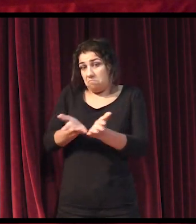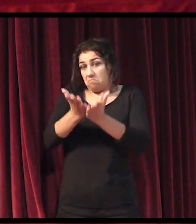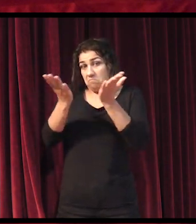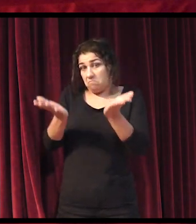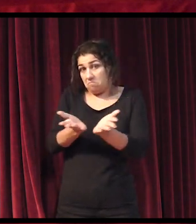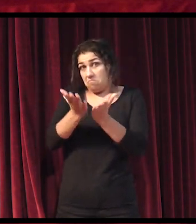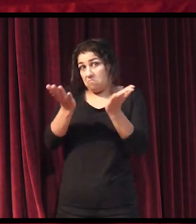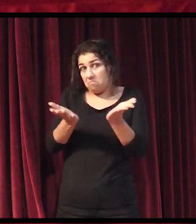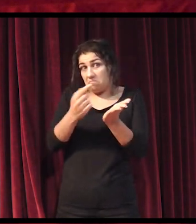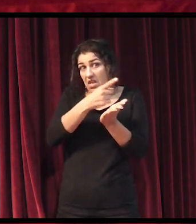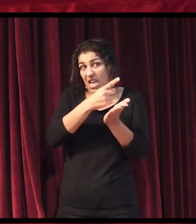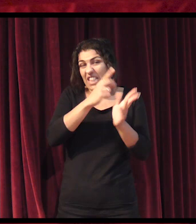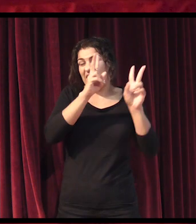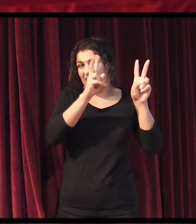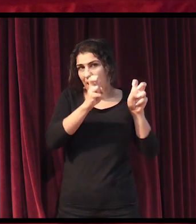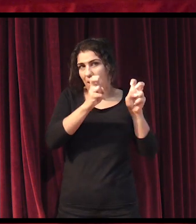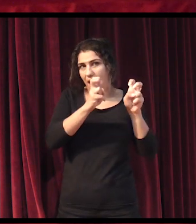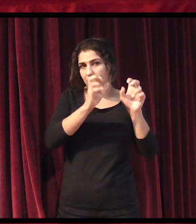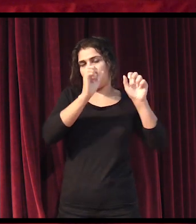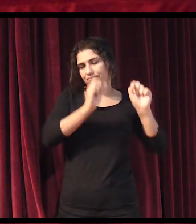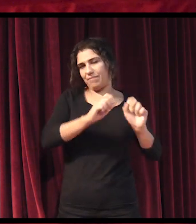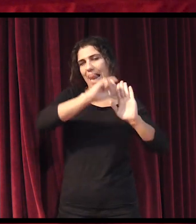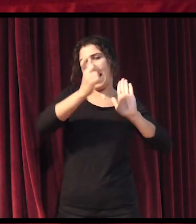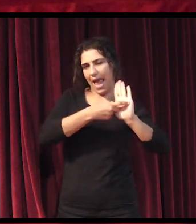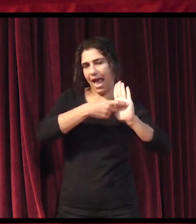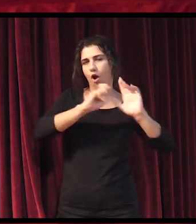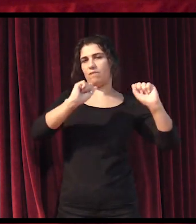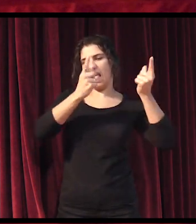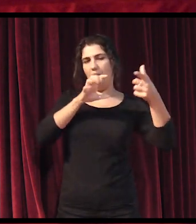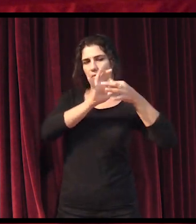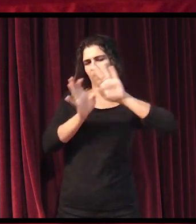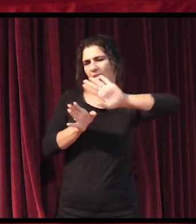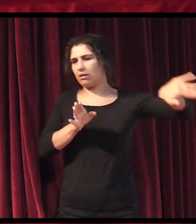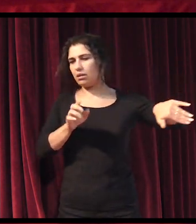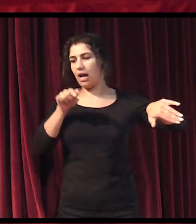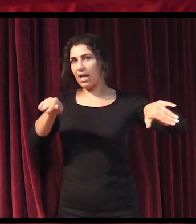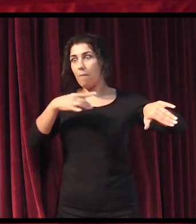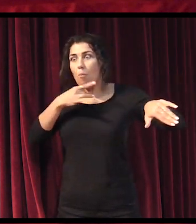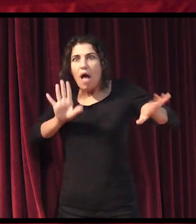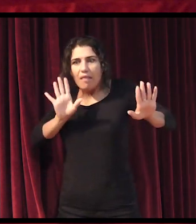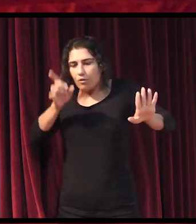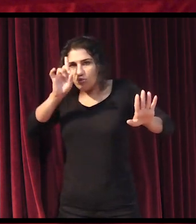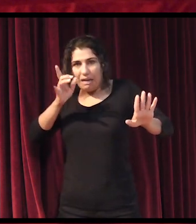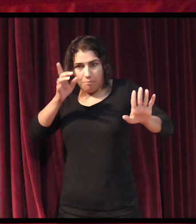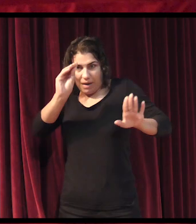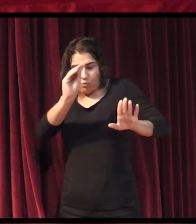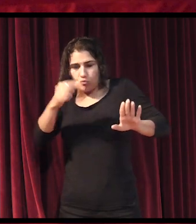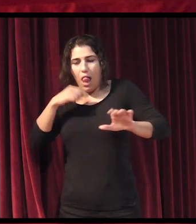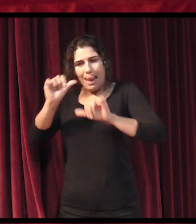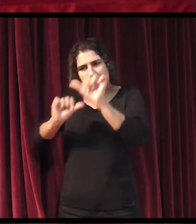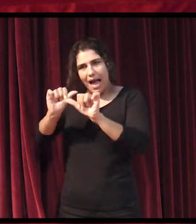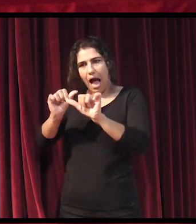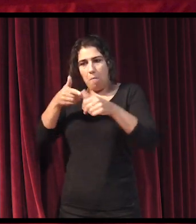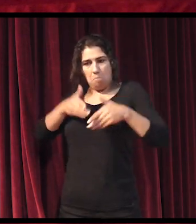la burocracia del deporte? O sea, ¿habría alguna posibilidad de hacer una liga donde tu hijo, mi hijo y los